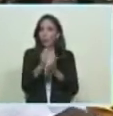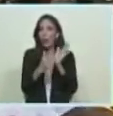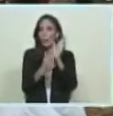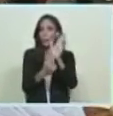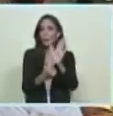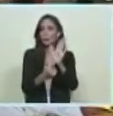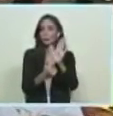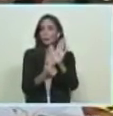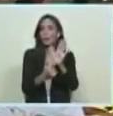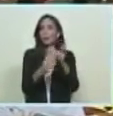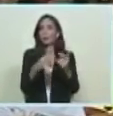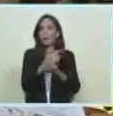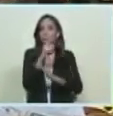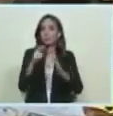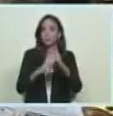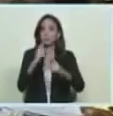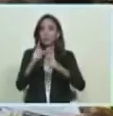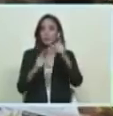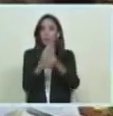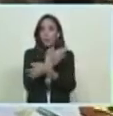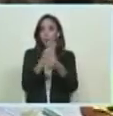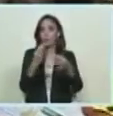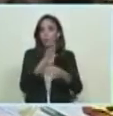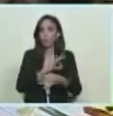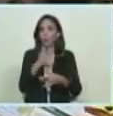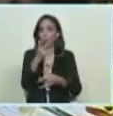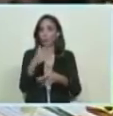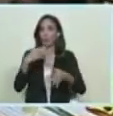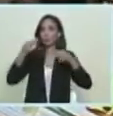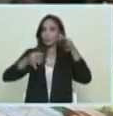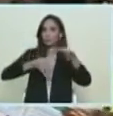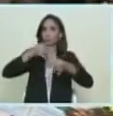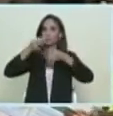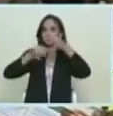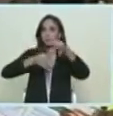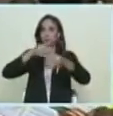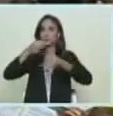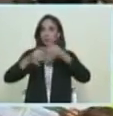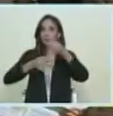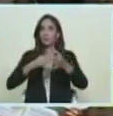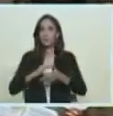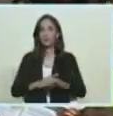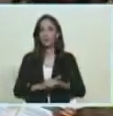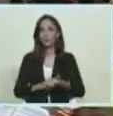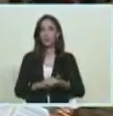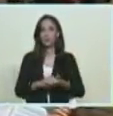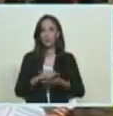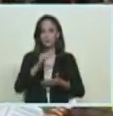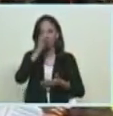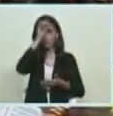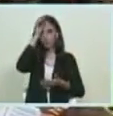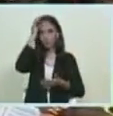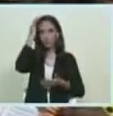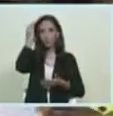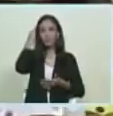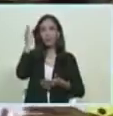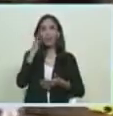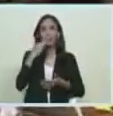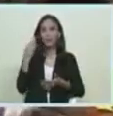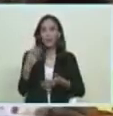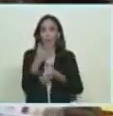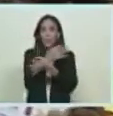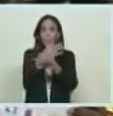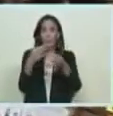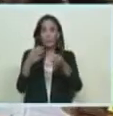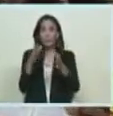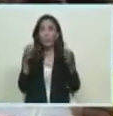modelo completamente productivo y socialista como ustedes lo han plasmado en el Plan de la Patria, me parece verdaderamente excelente